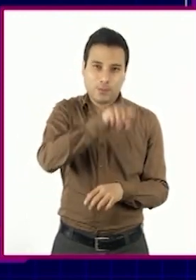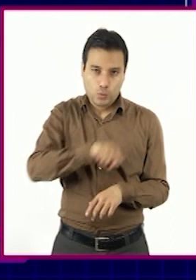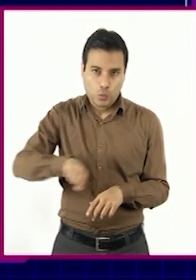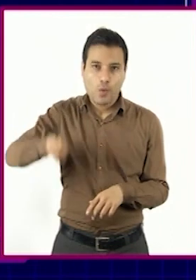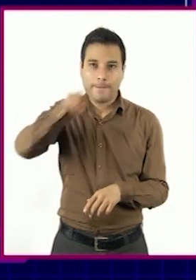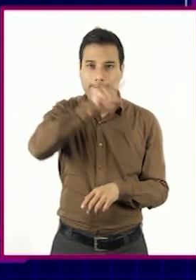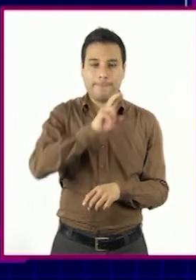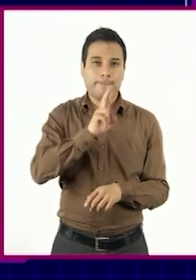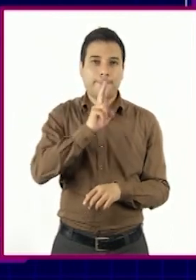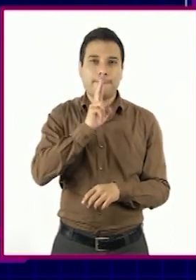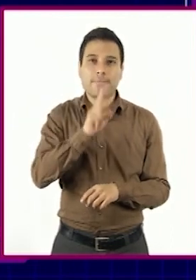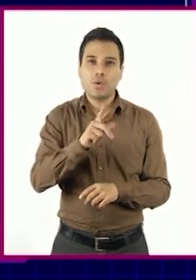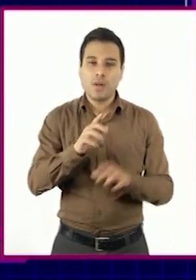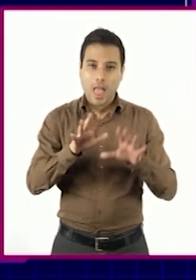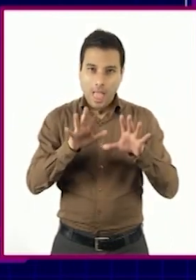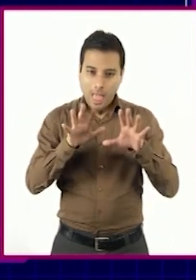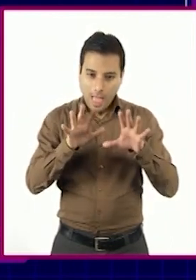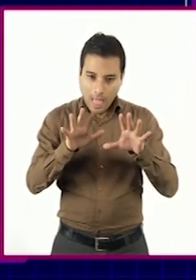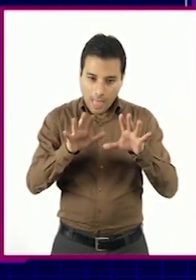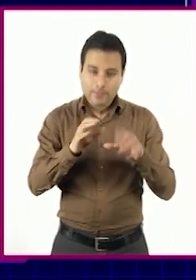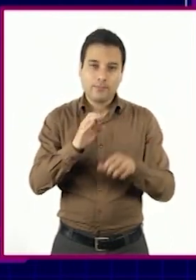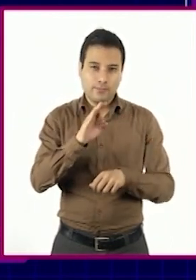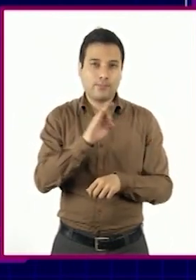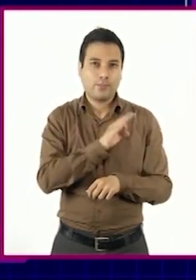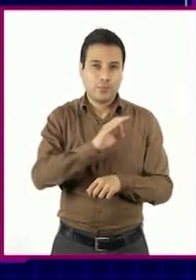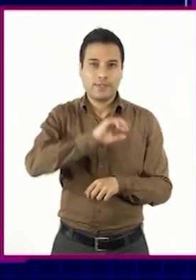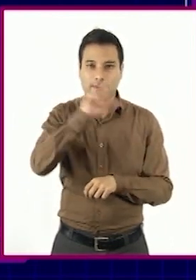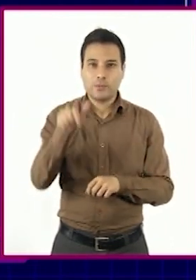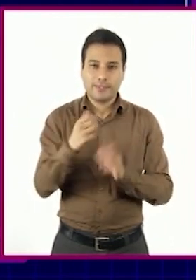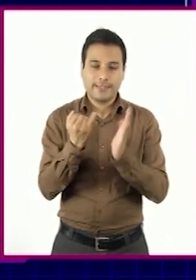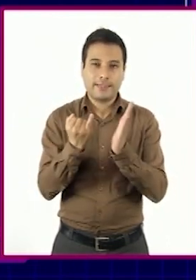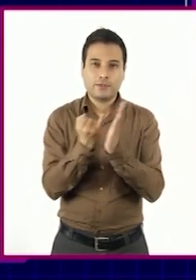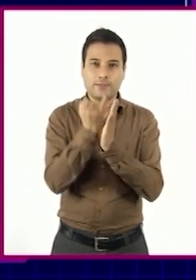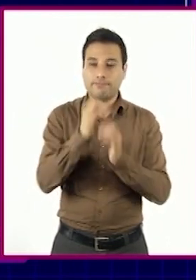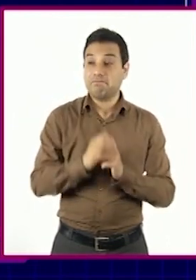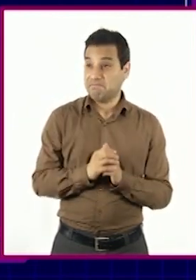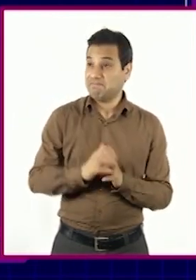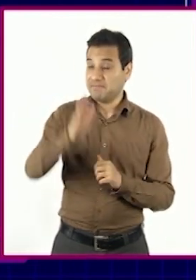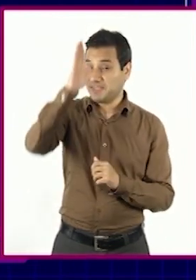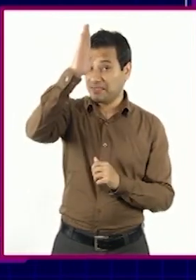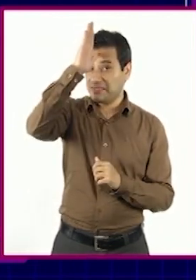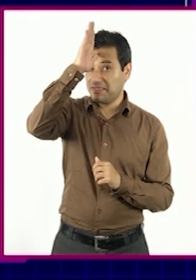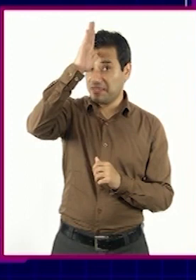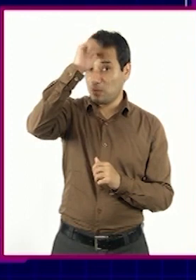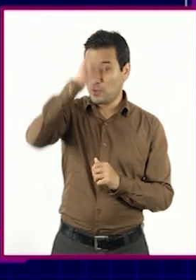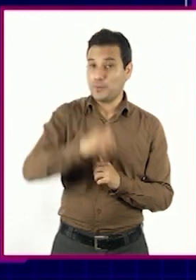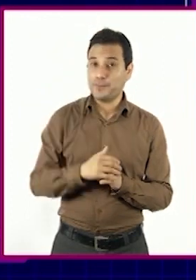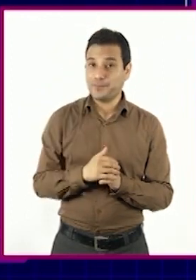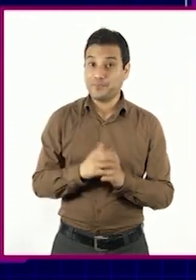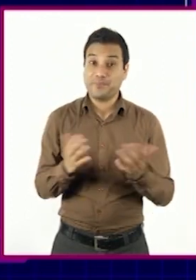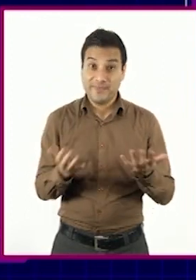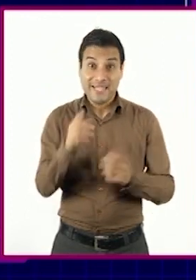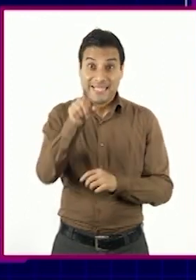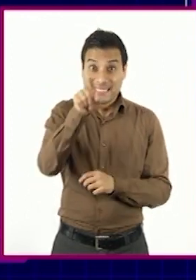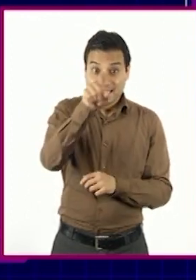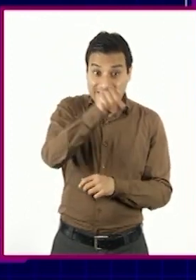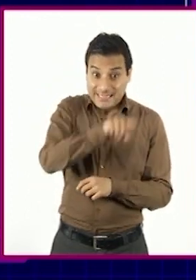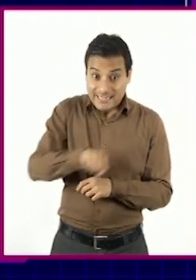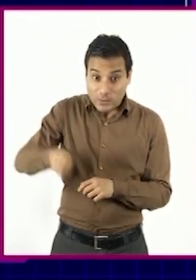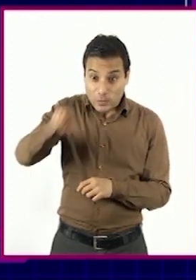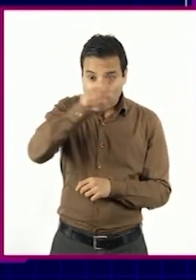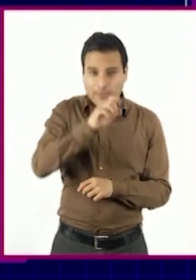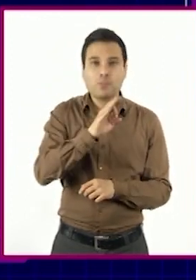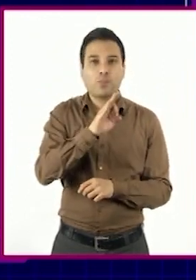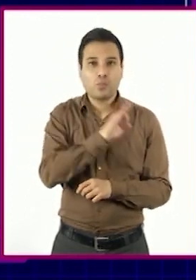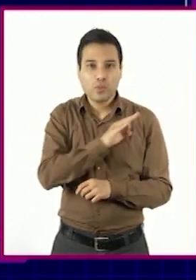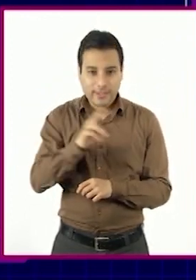y así poder tomar una decisión. Totalmente de acuerdo, maestro Bernabé. Con las gráficas circulares se puede con mayor